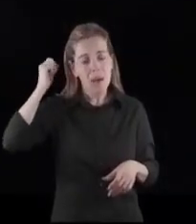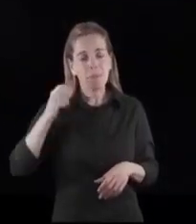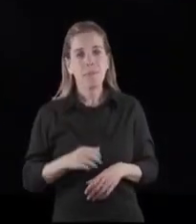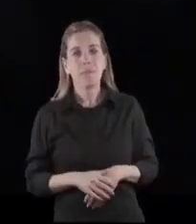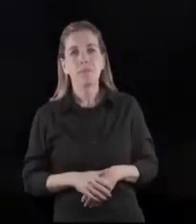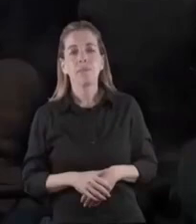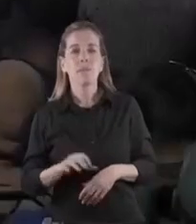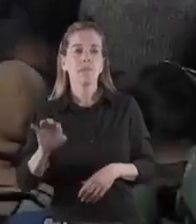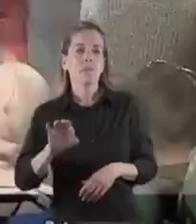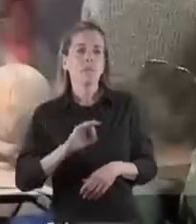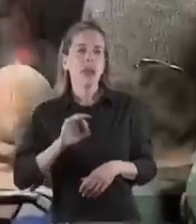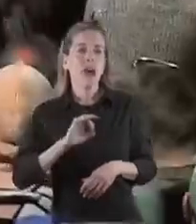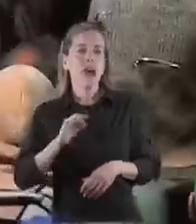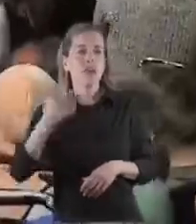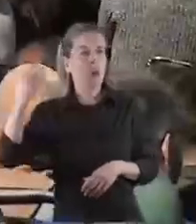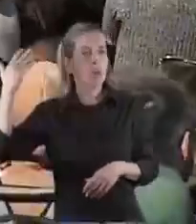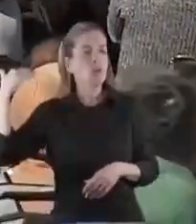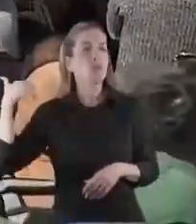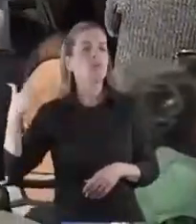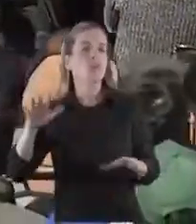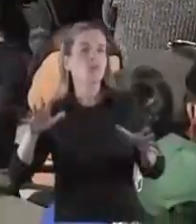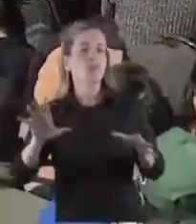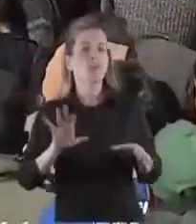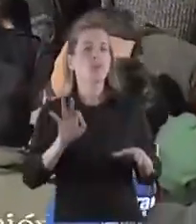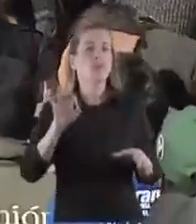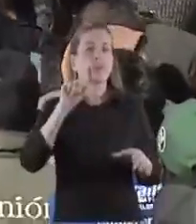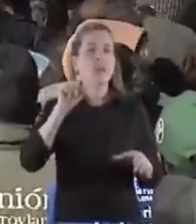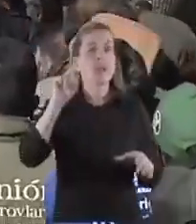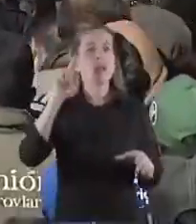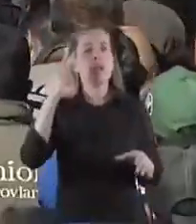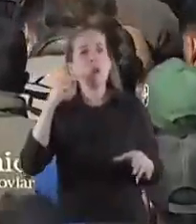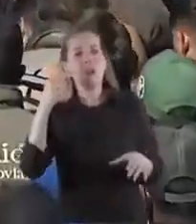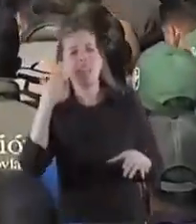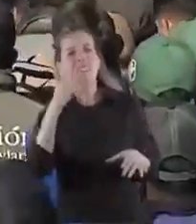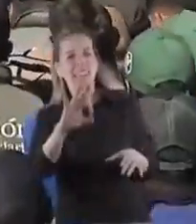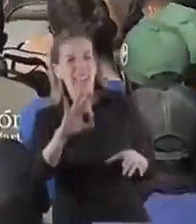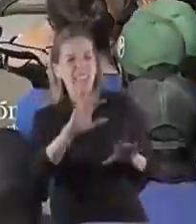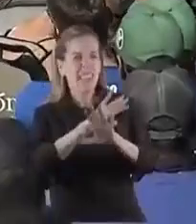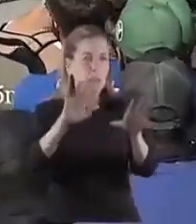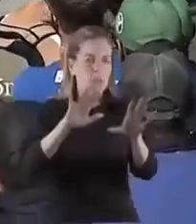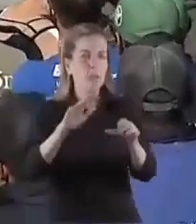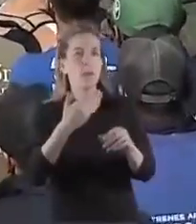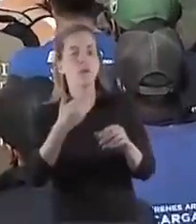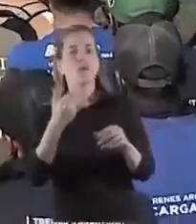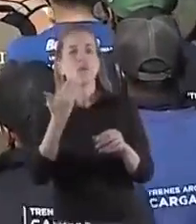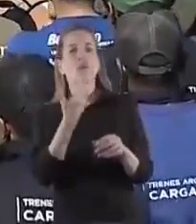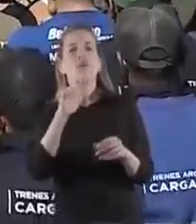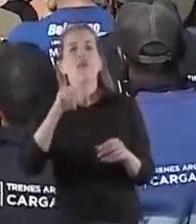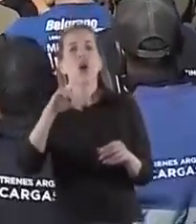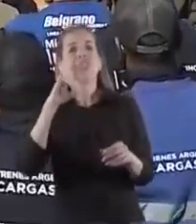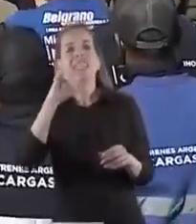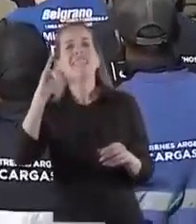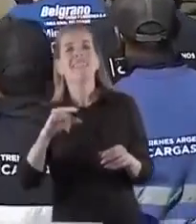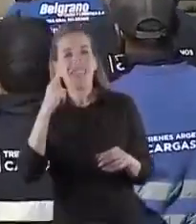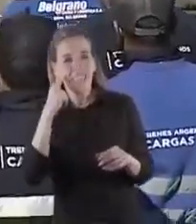en los años 60 después de perón frondizi que también tenía una